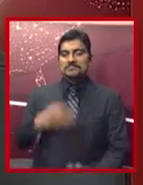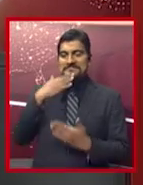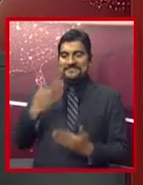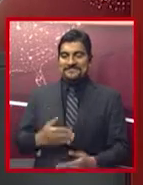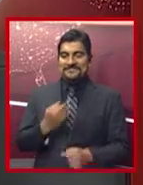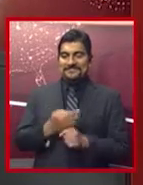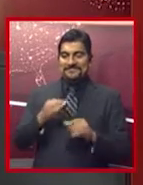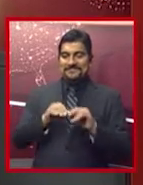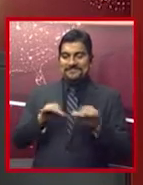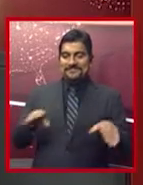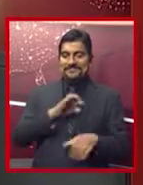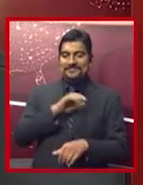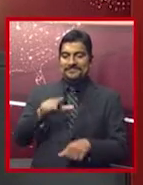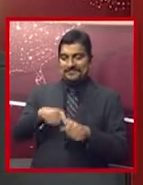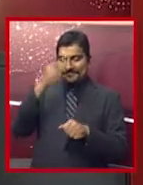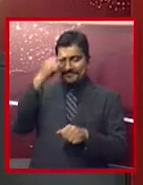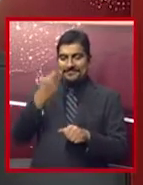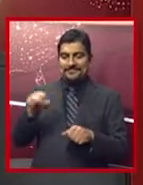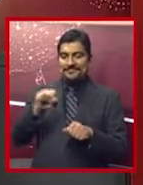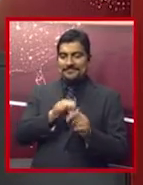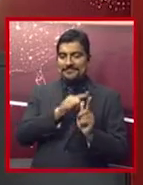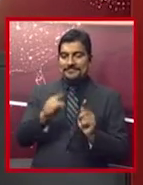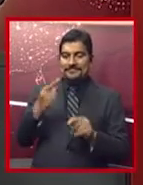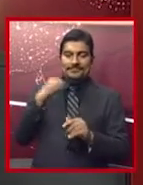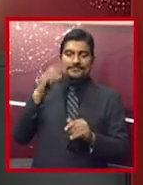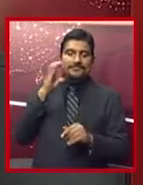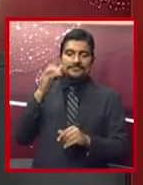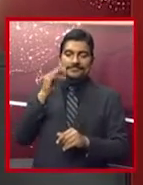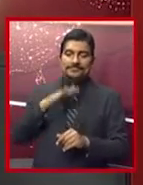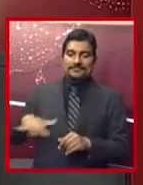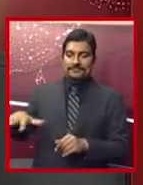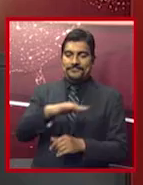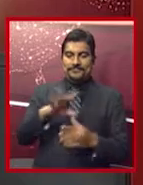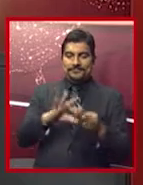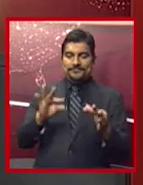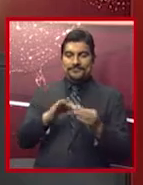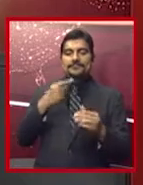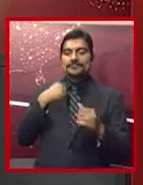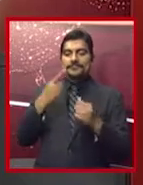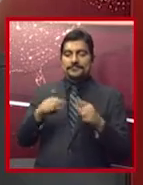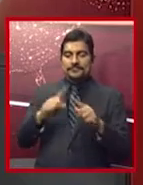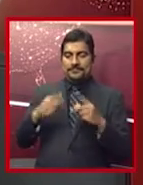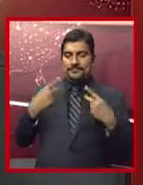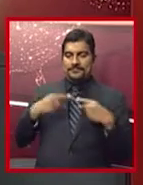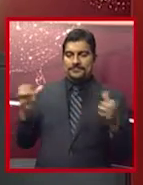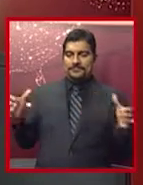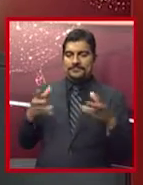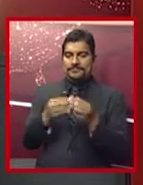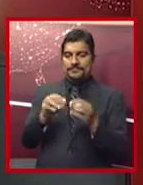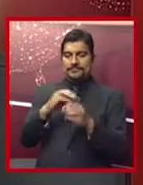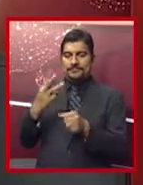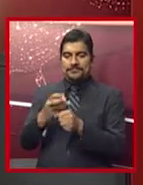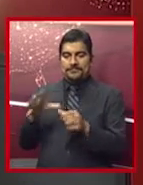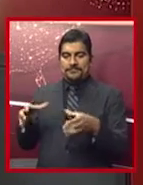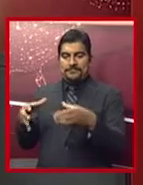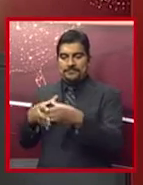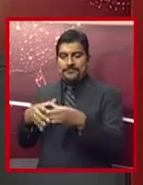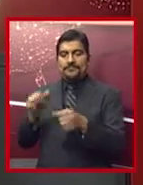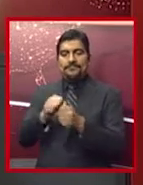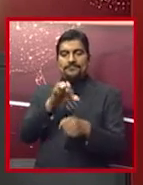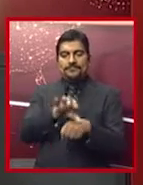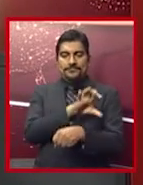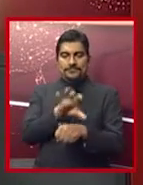Bienvenidos a nuestra emisión especial de esta semana en el Congreso. En esta emisión le tendremos que integrantes de la tercera comisión y funcionarios de la Secretaría de